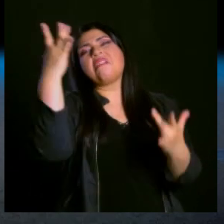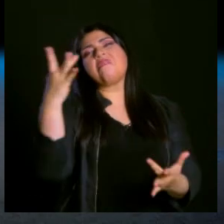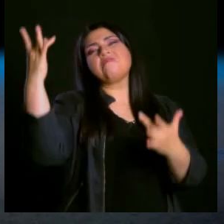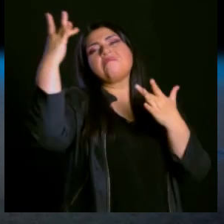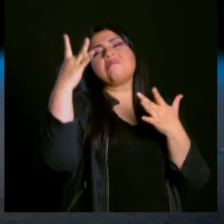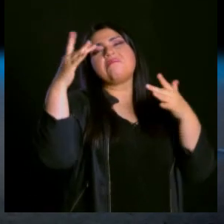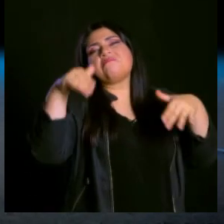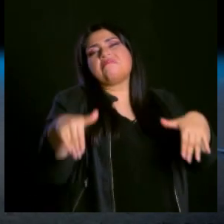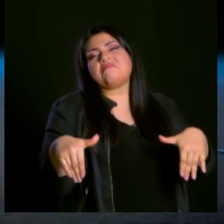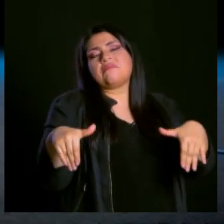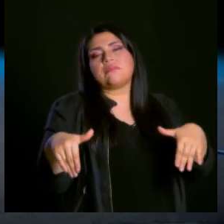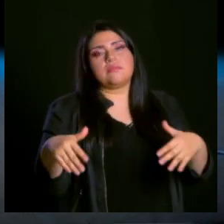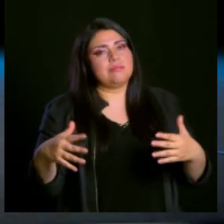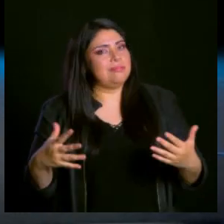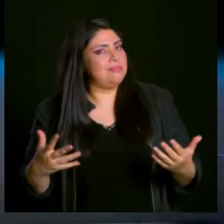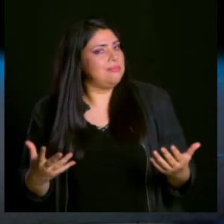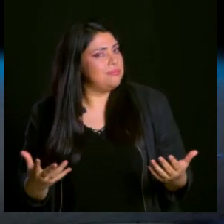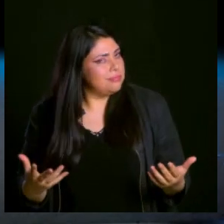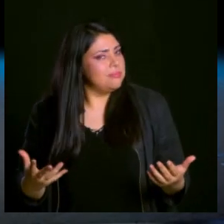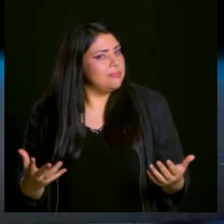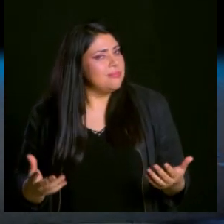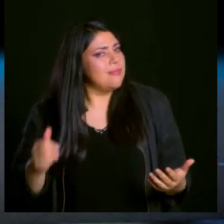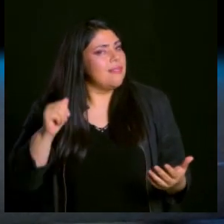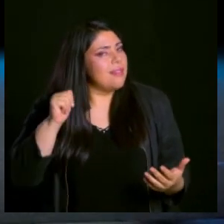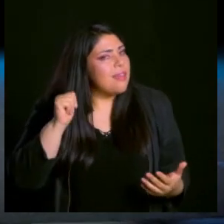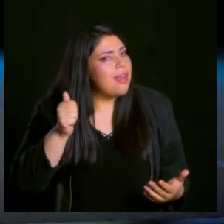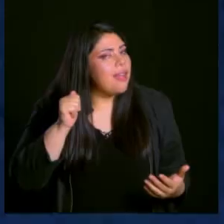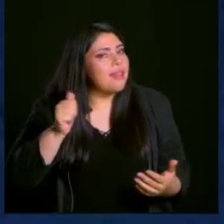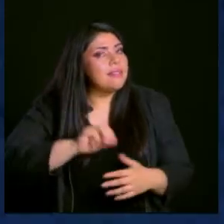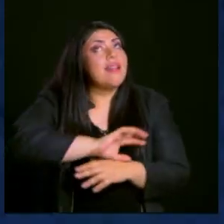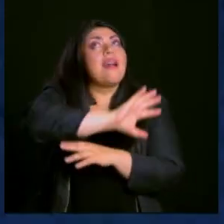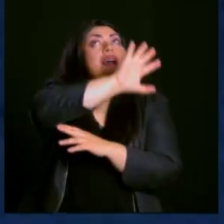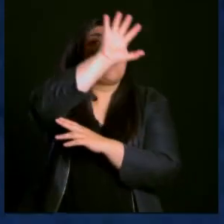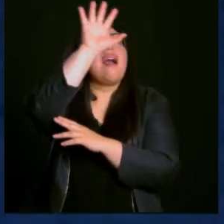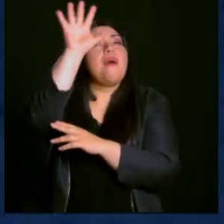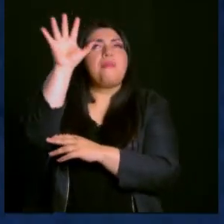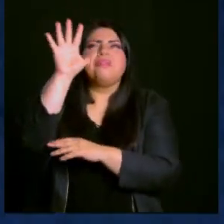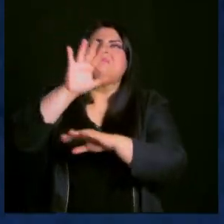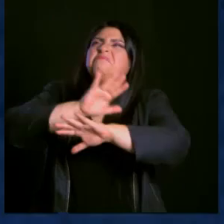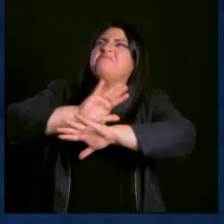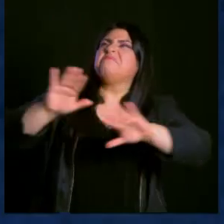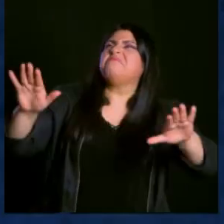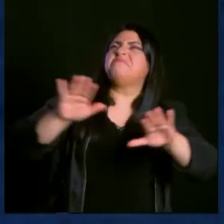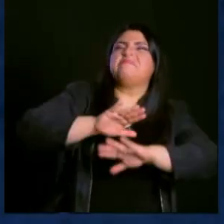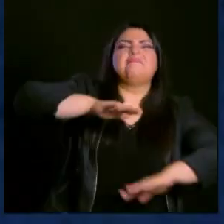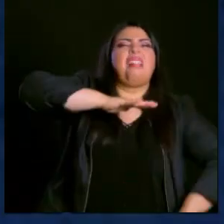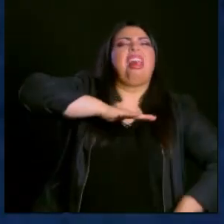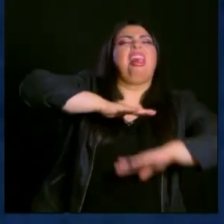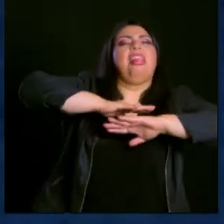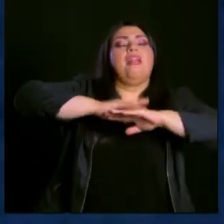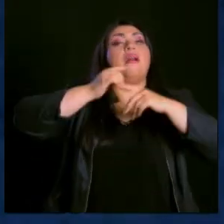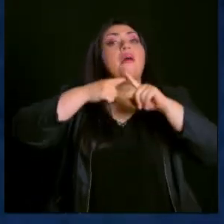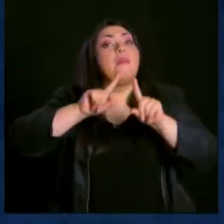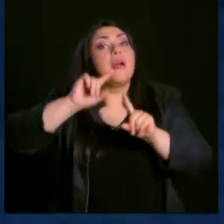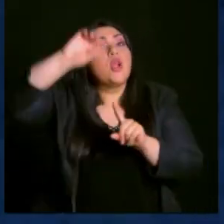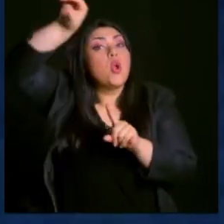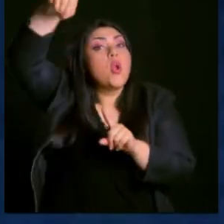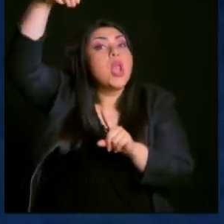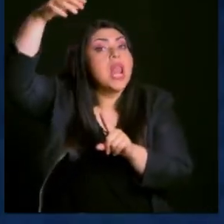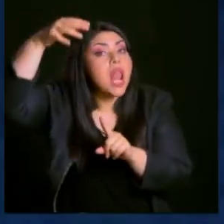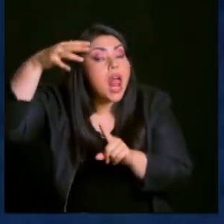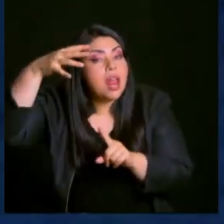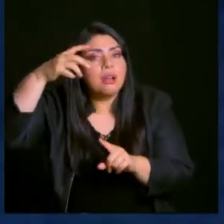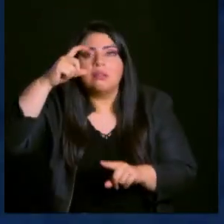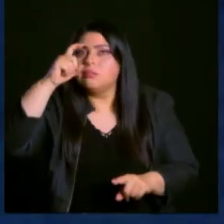entonces la misericordia se renueva cada mañana y alcanzamos lo suficiente pero la gracia de Dios no es que